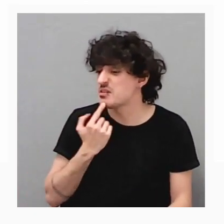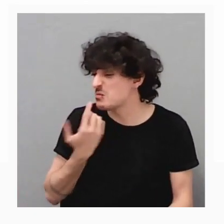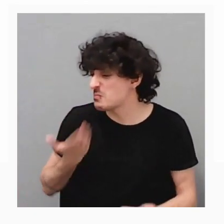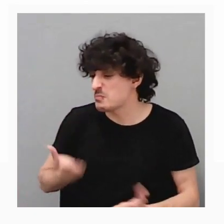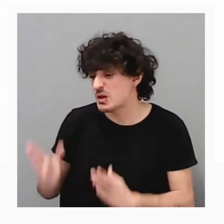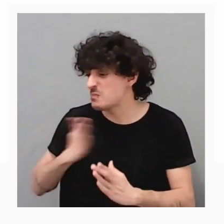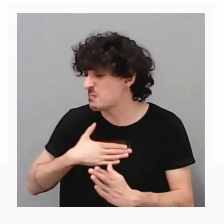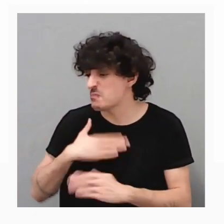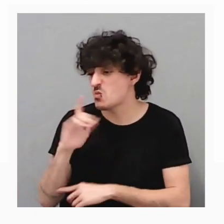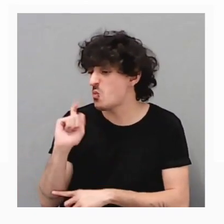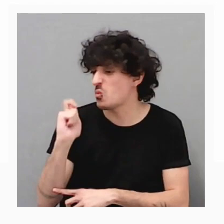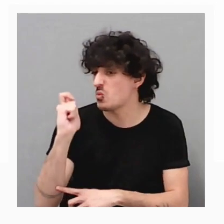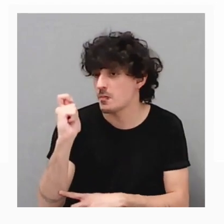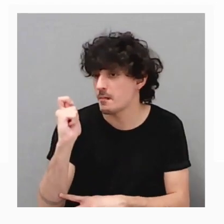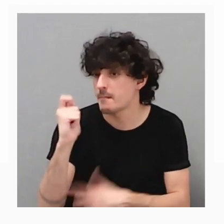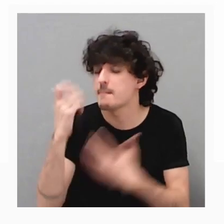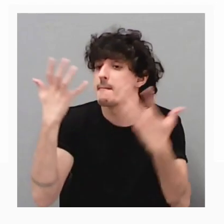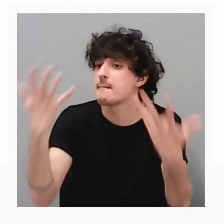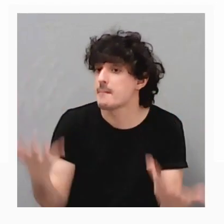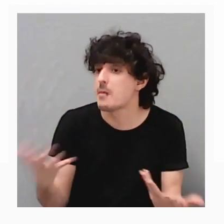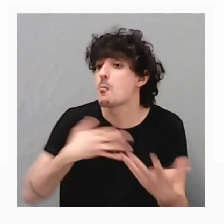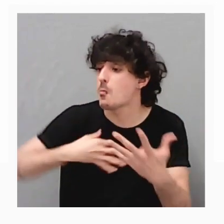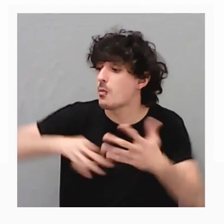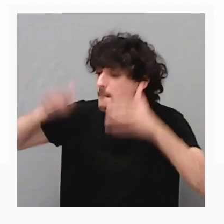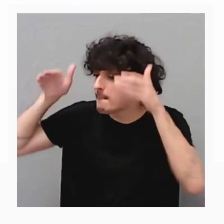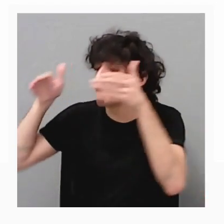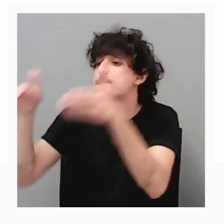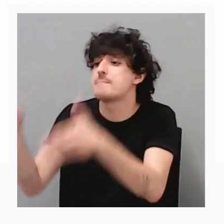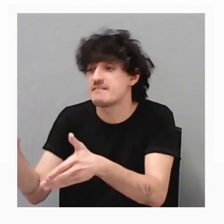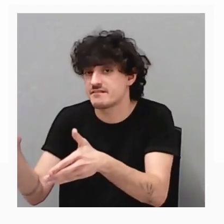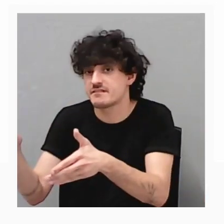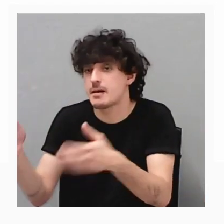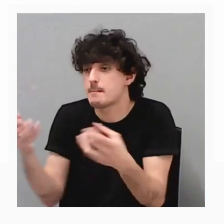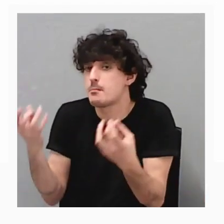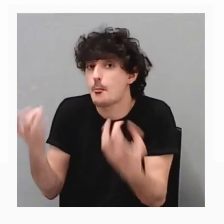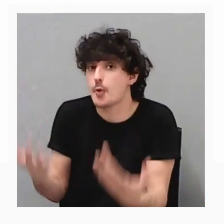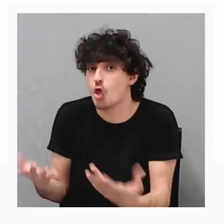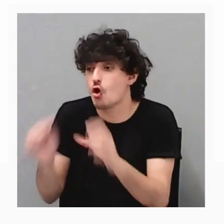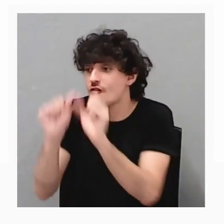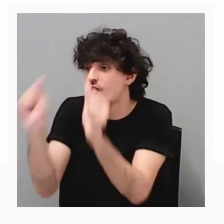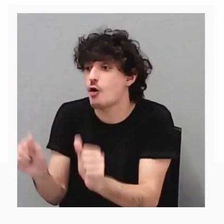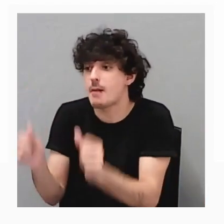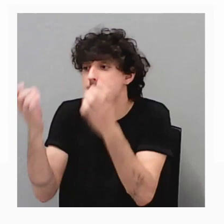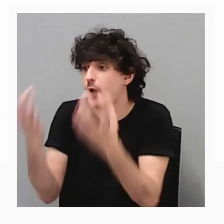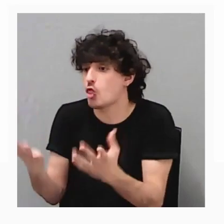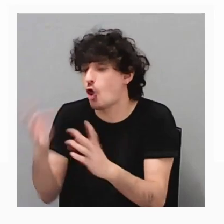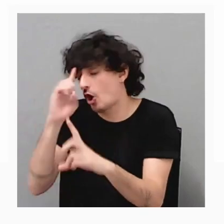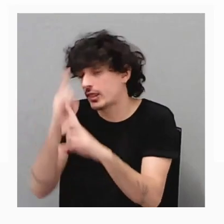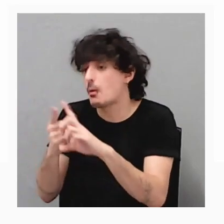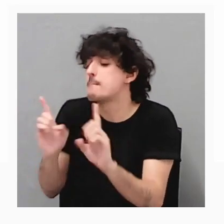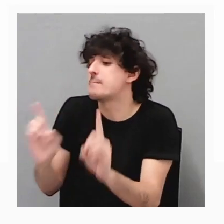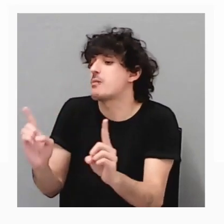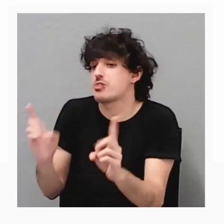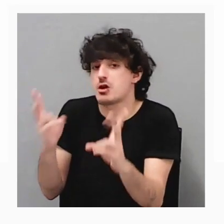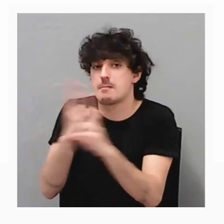consiguiendo hacerlo, entonces puedo intervenir de forma temprana, antes del problema. Entonces también el braille, pero